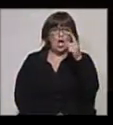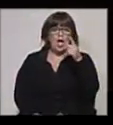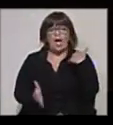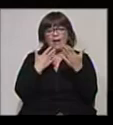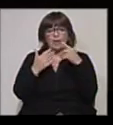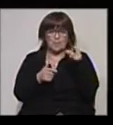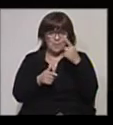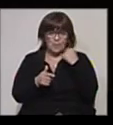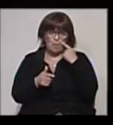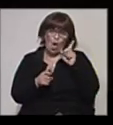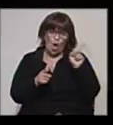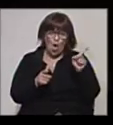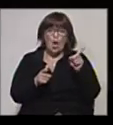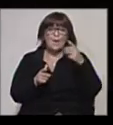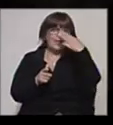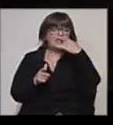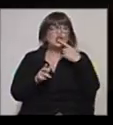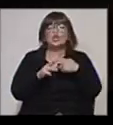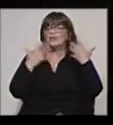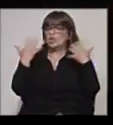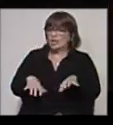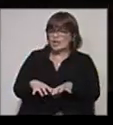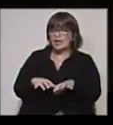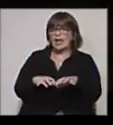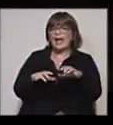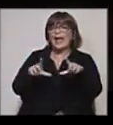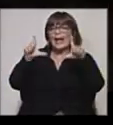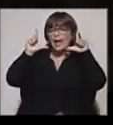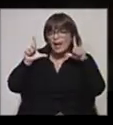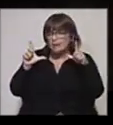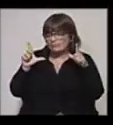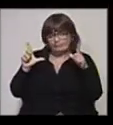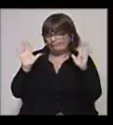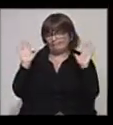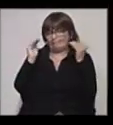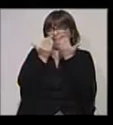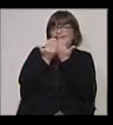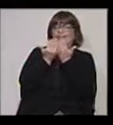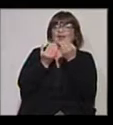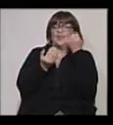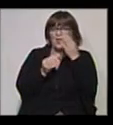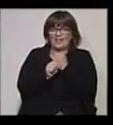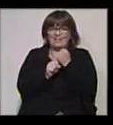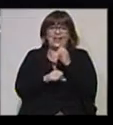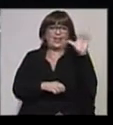documental pidió no ser nombrado. De hecho, no podíamos mostrar su cara porque estaba trabajando para una